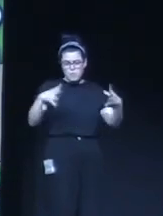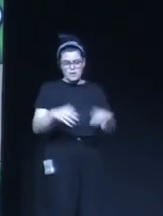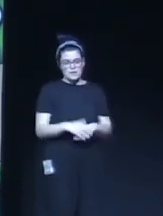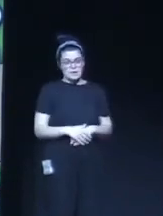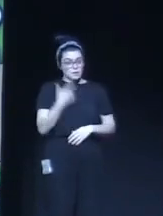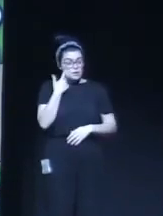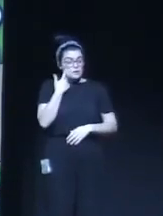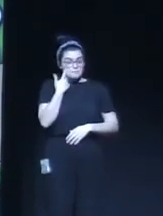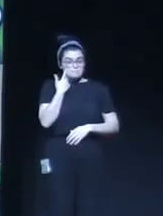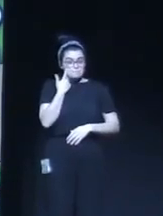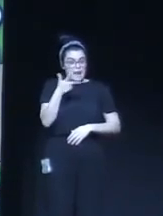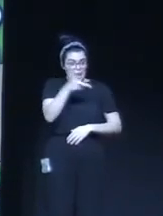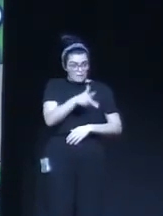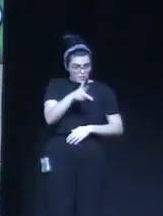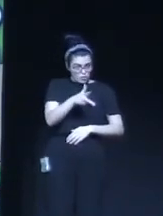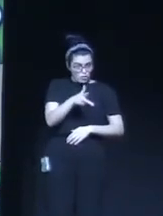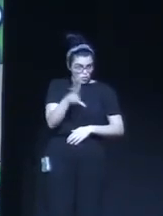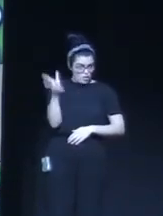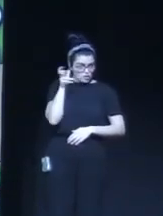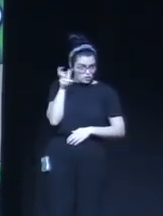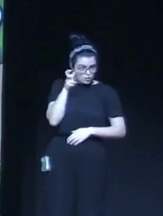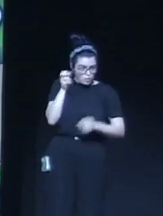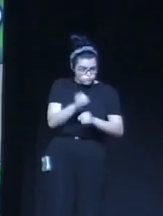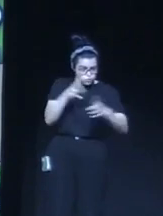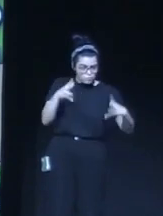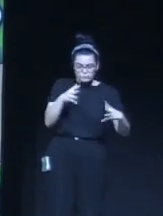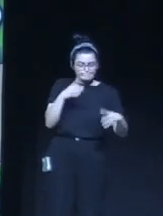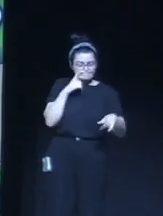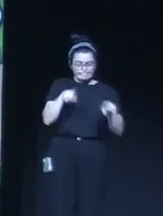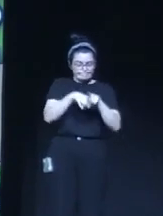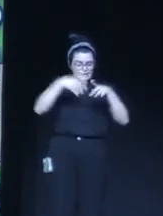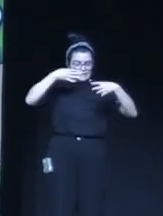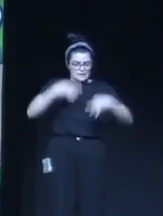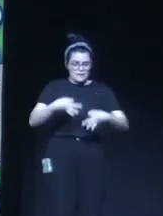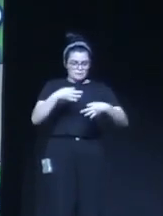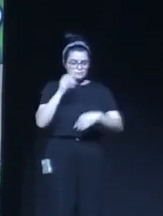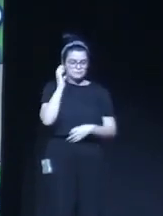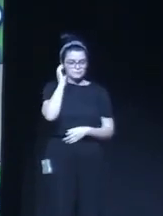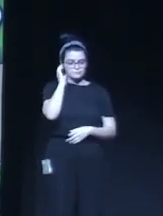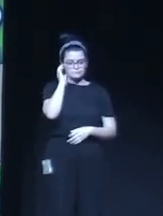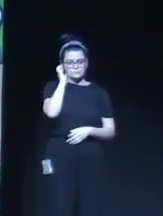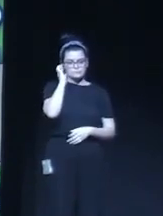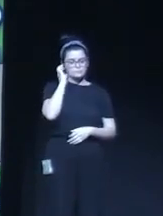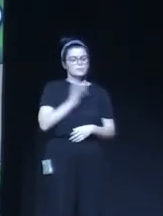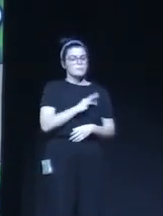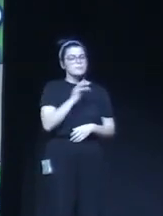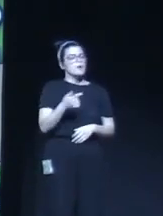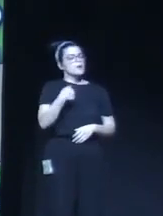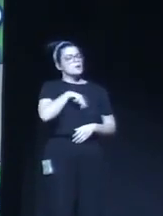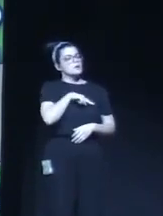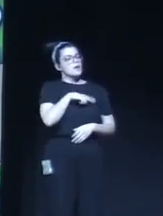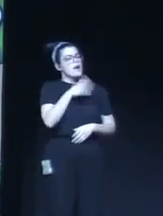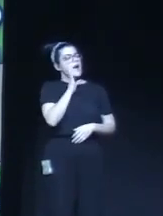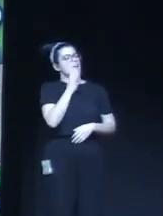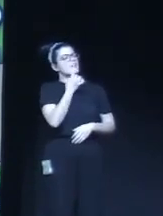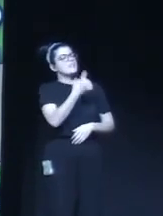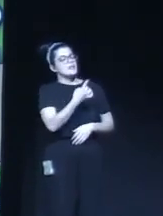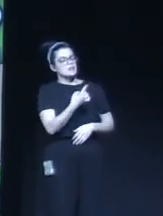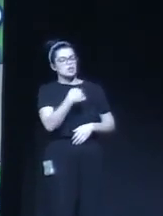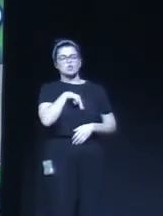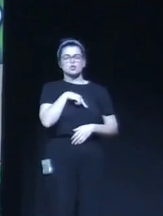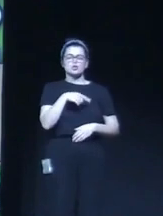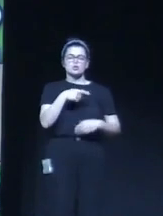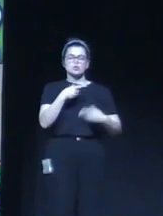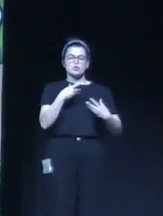grabaciones, el sonido es real. Y me decías además, nosotros somos de una zona, de un territorio, decías estas palabras, de